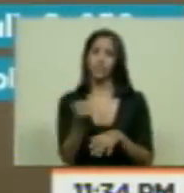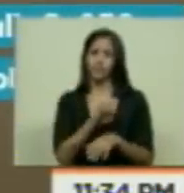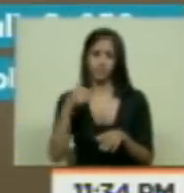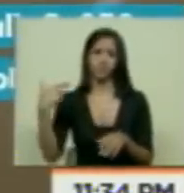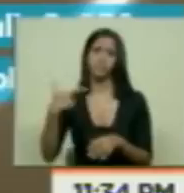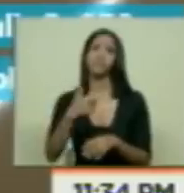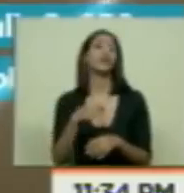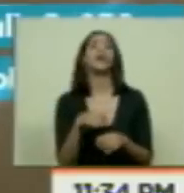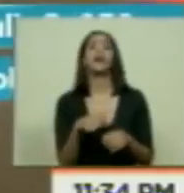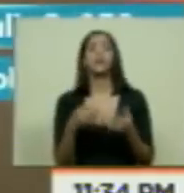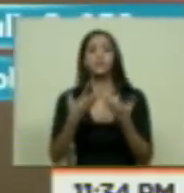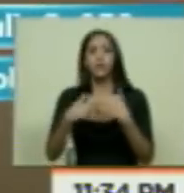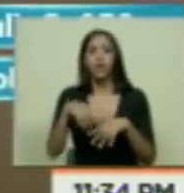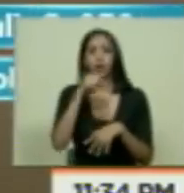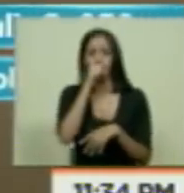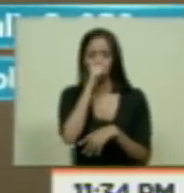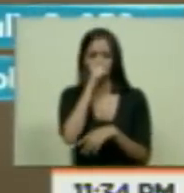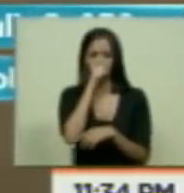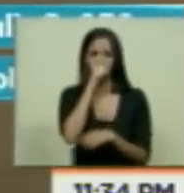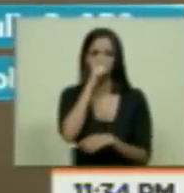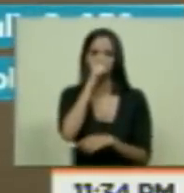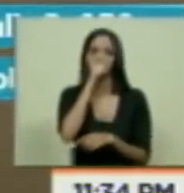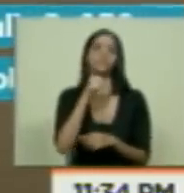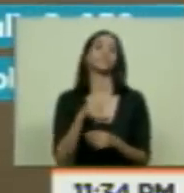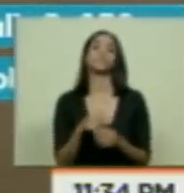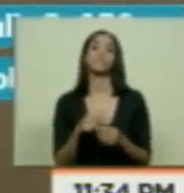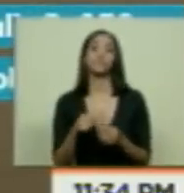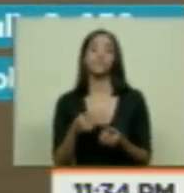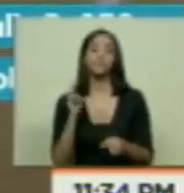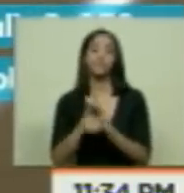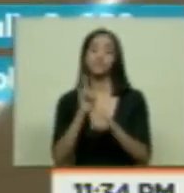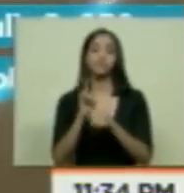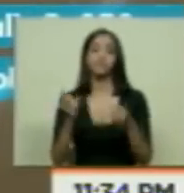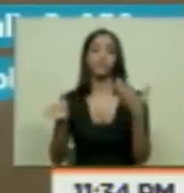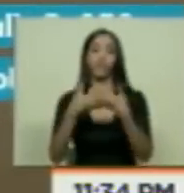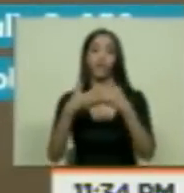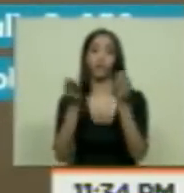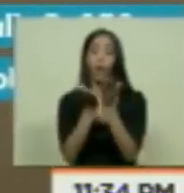colegios municipales no están dando clases. Mira, Moscaillo, ¿viste?